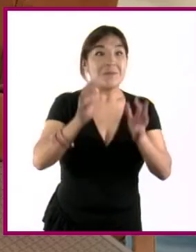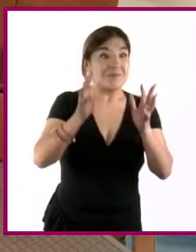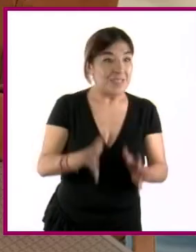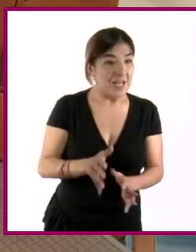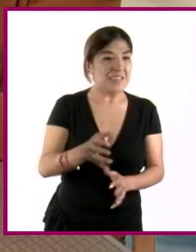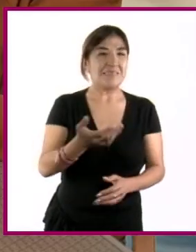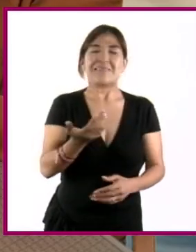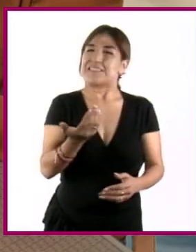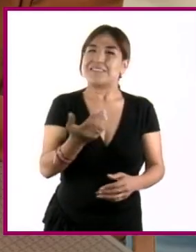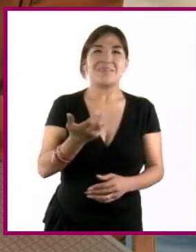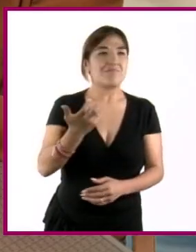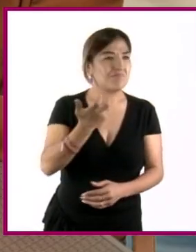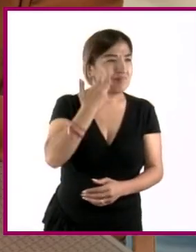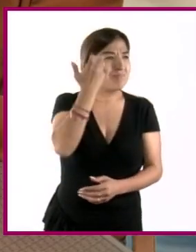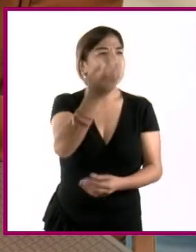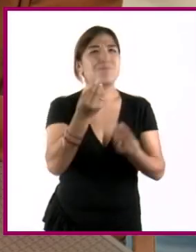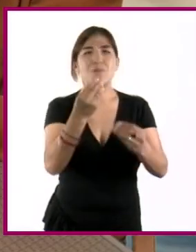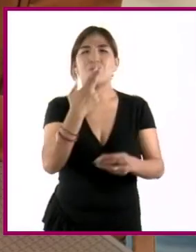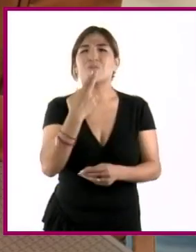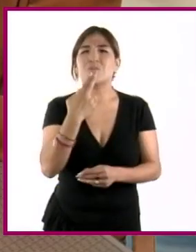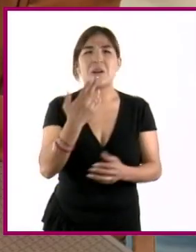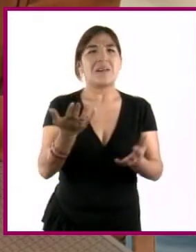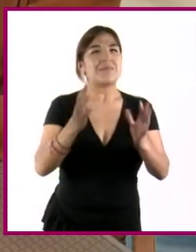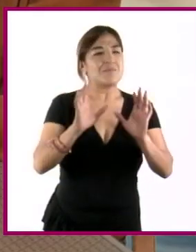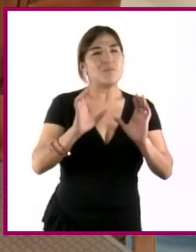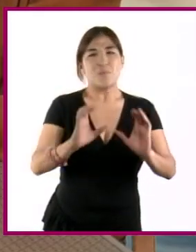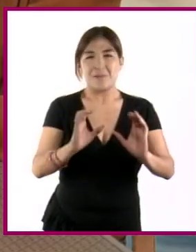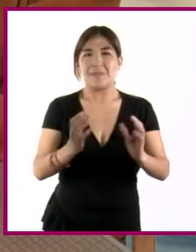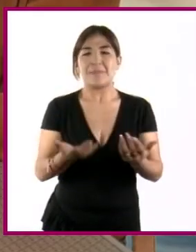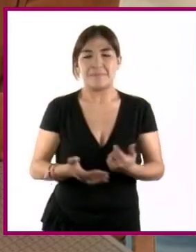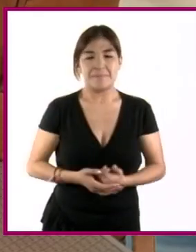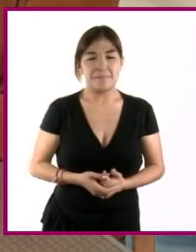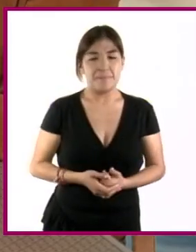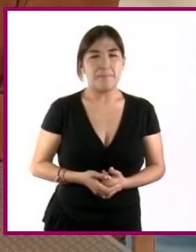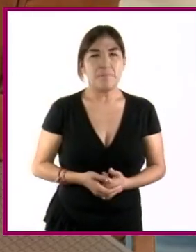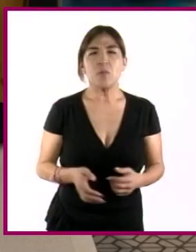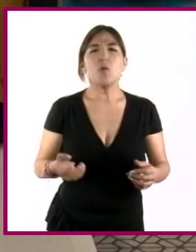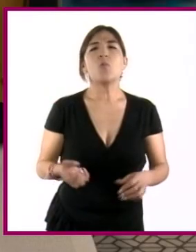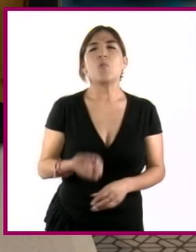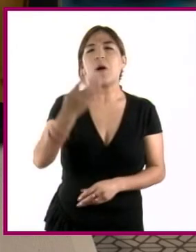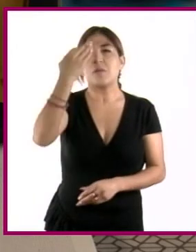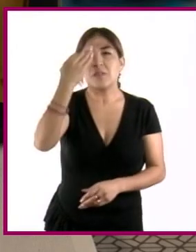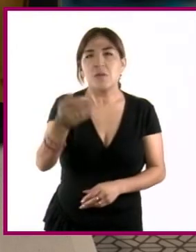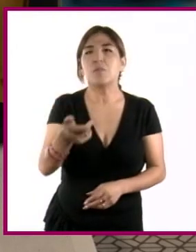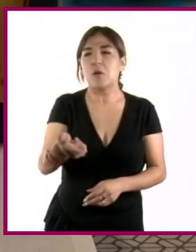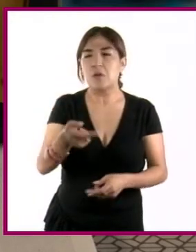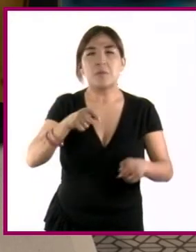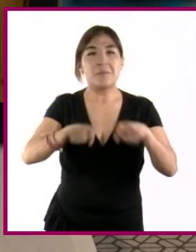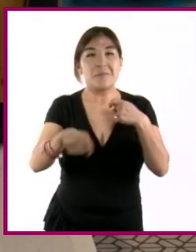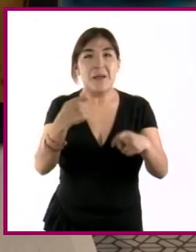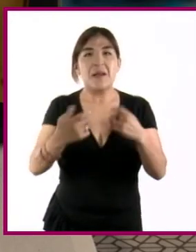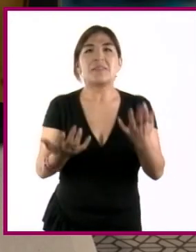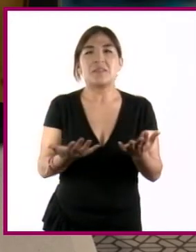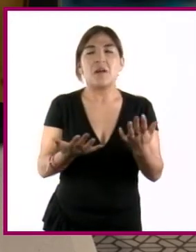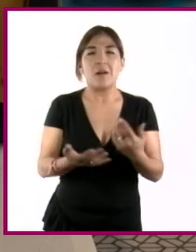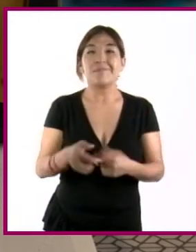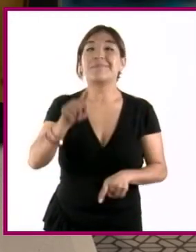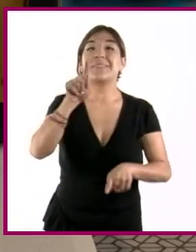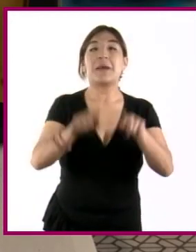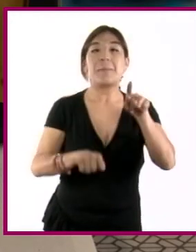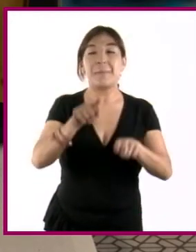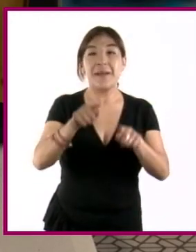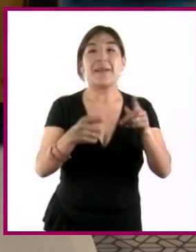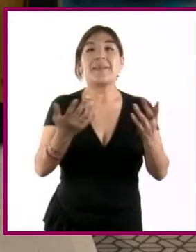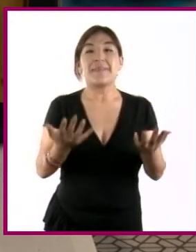exceso. ¿Cómo es la gestión de los residuos de plástico? Depende mucho de dónde nos encontremos. En